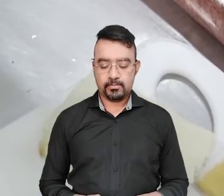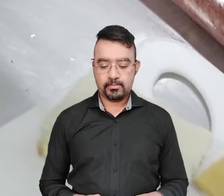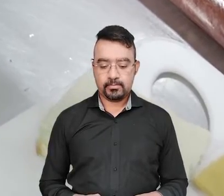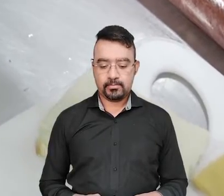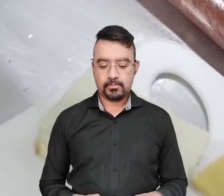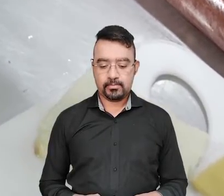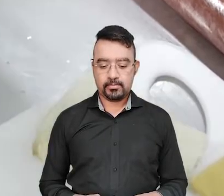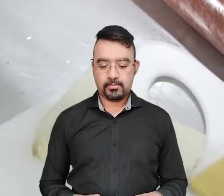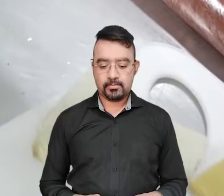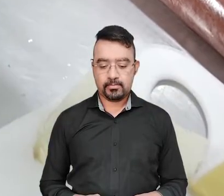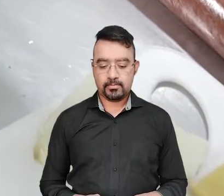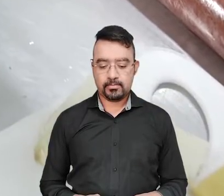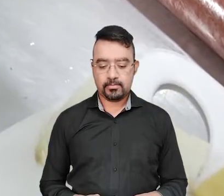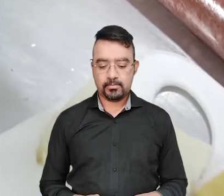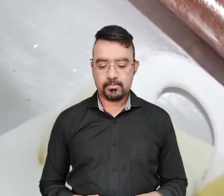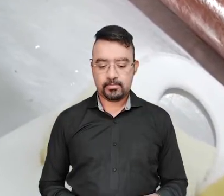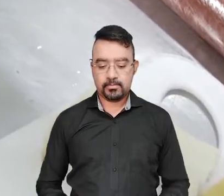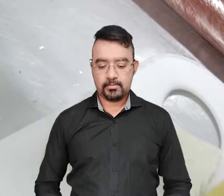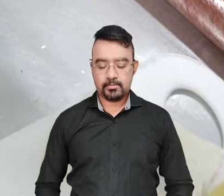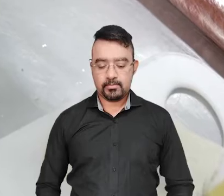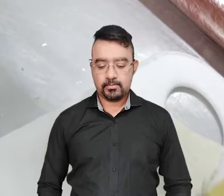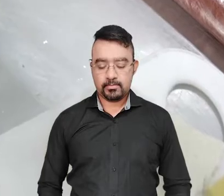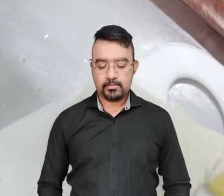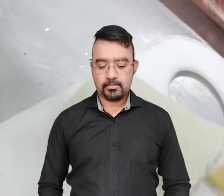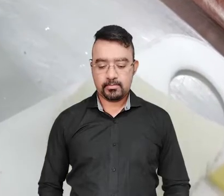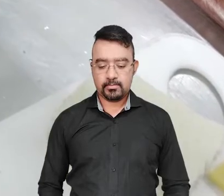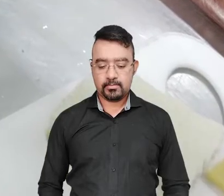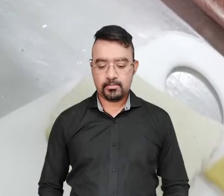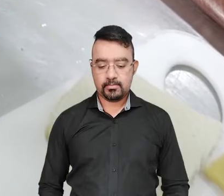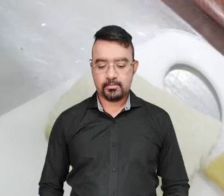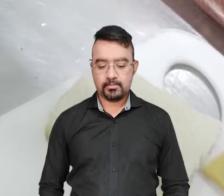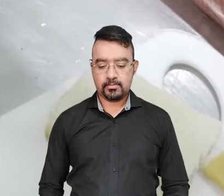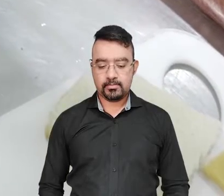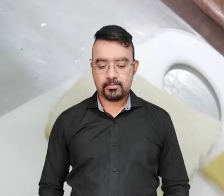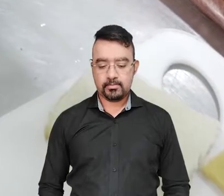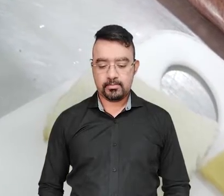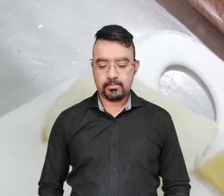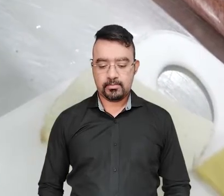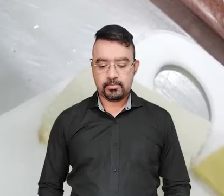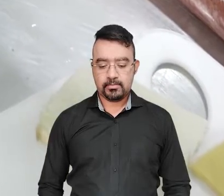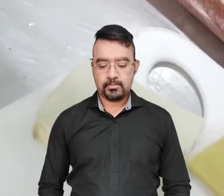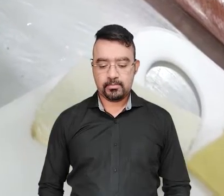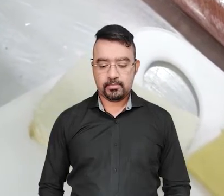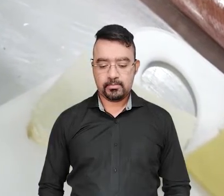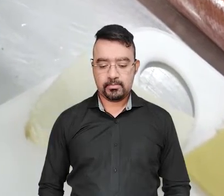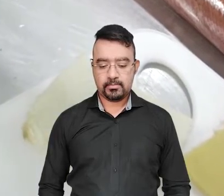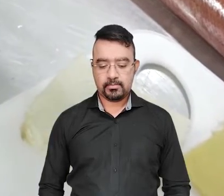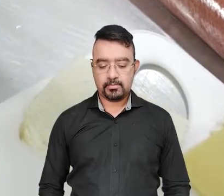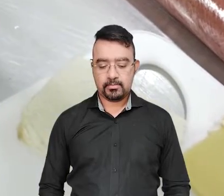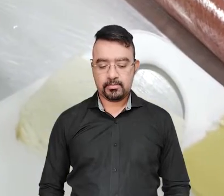Tratamos de utilizar el queso crema con las verduritas picadas.